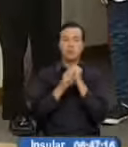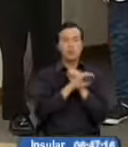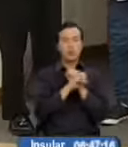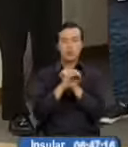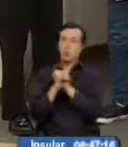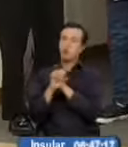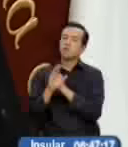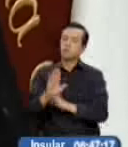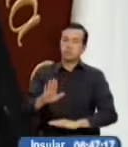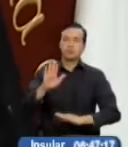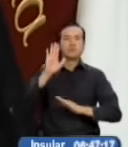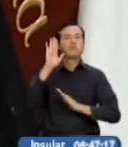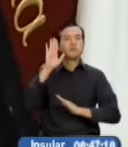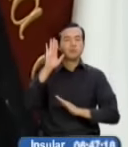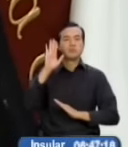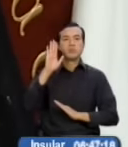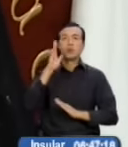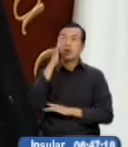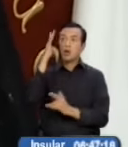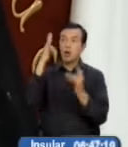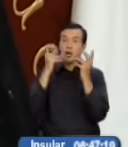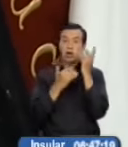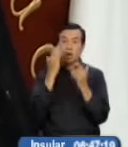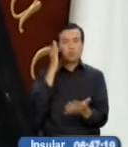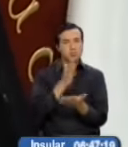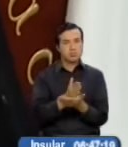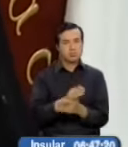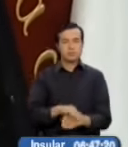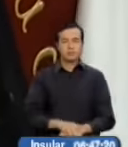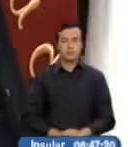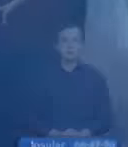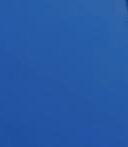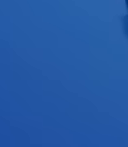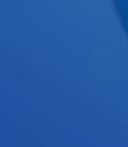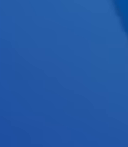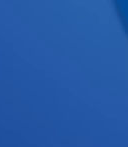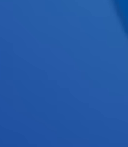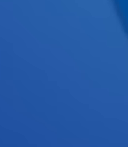mensaje de compromiso y evitar la quema de árboles.